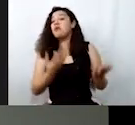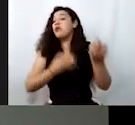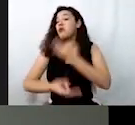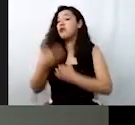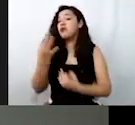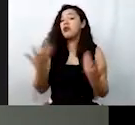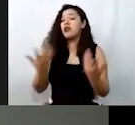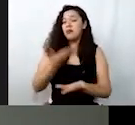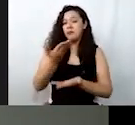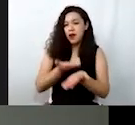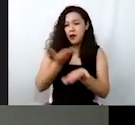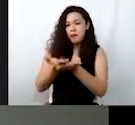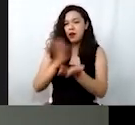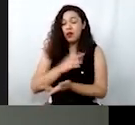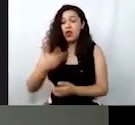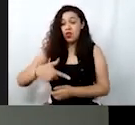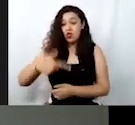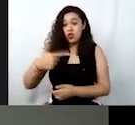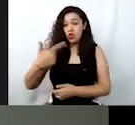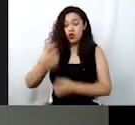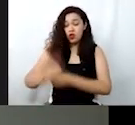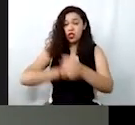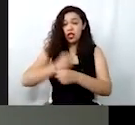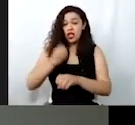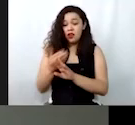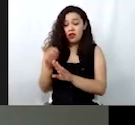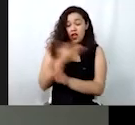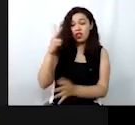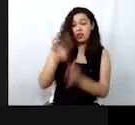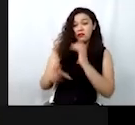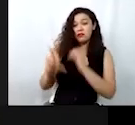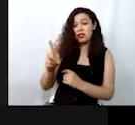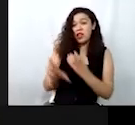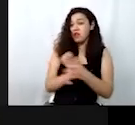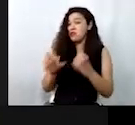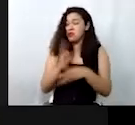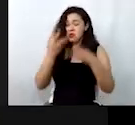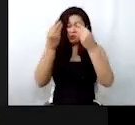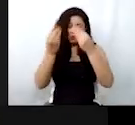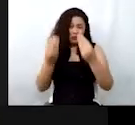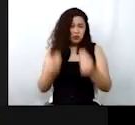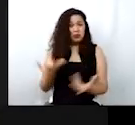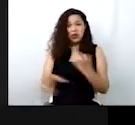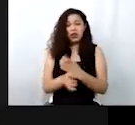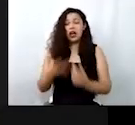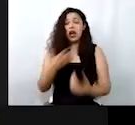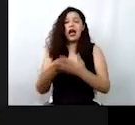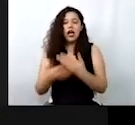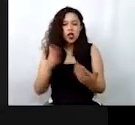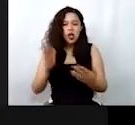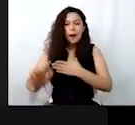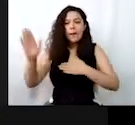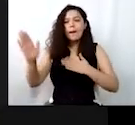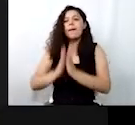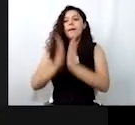proponer. Solo nos quedan 12 años antes del 2030 y hay mucho por hacer. Los invito a tomar acciones, participar y aportar para